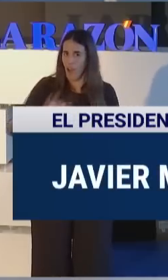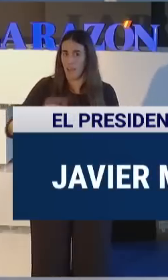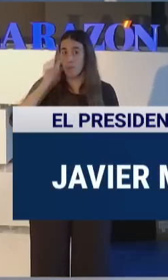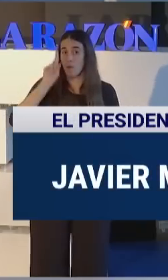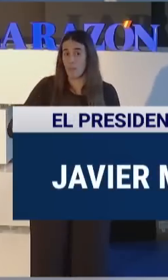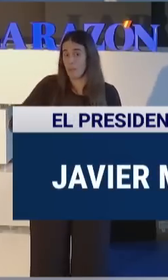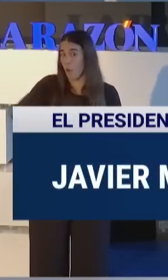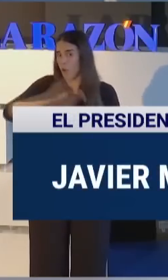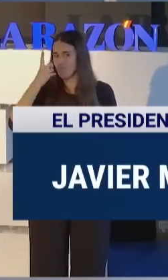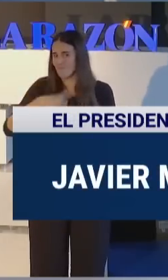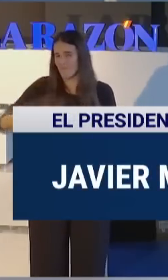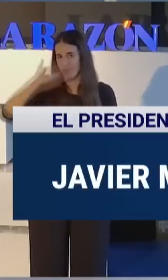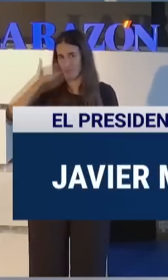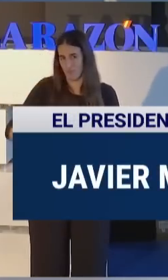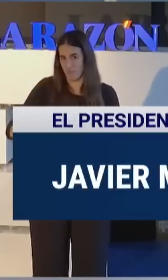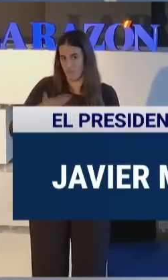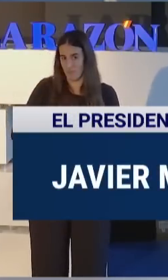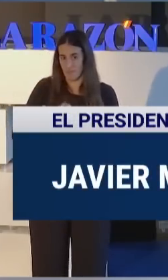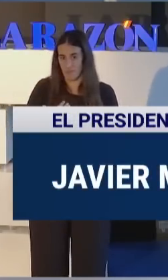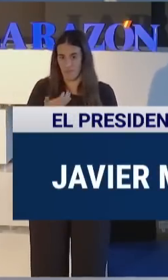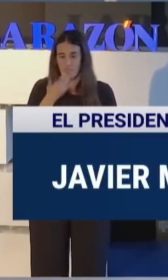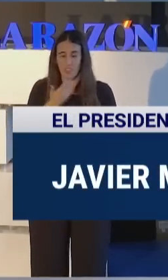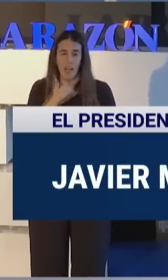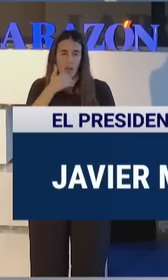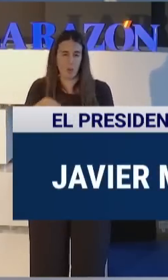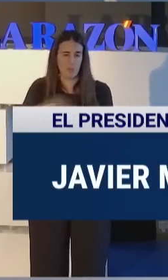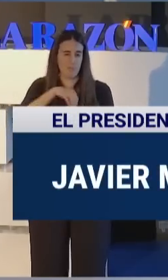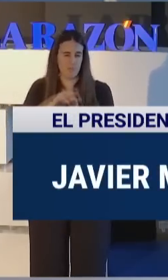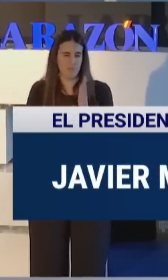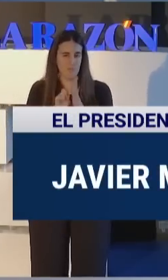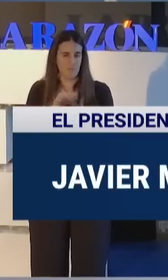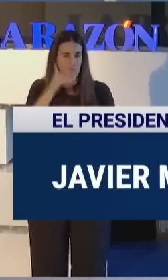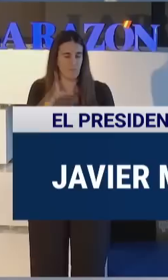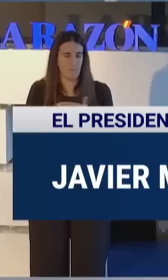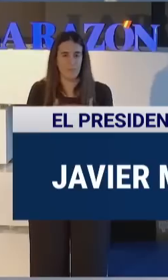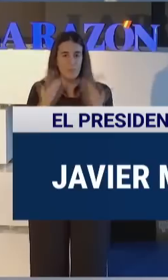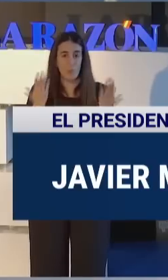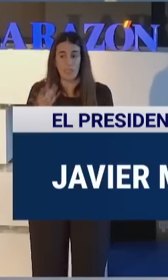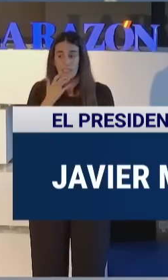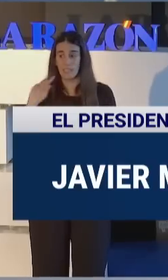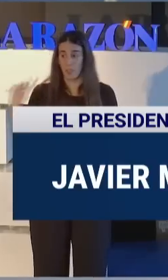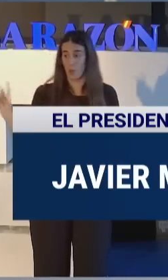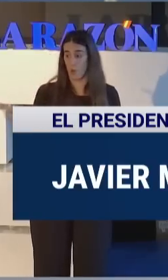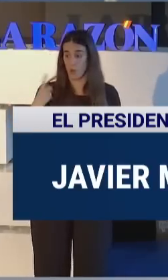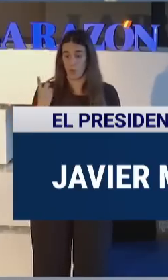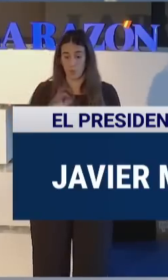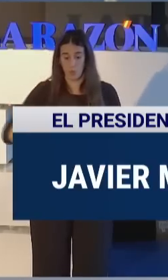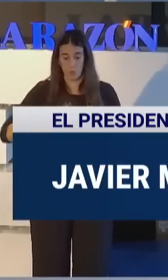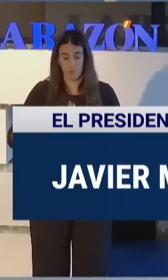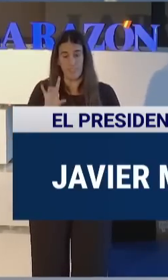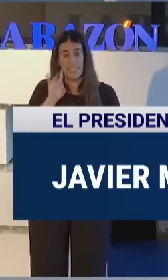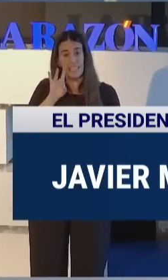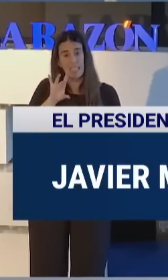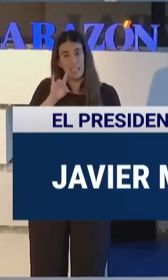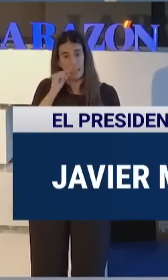impulsor de crecimiento hacia adelante, es que si nosotros hicimos un ajuste de 15 puntos del